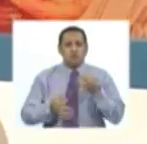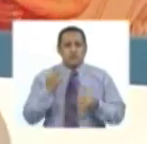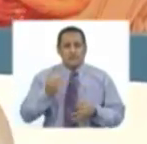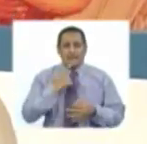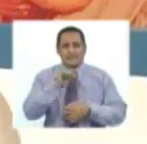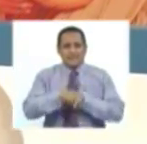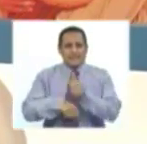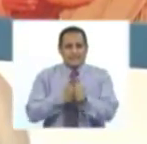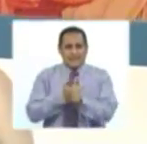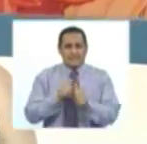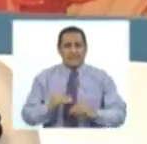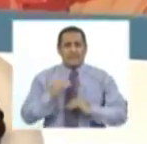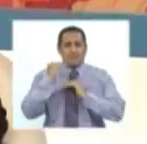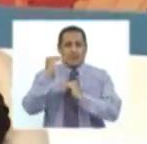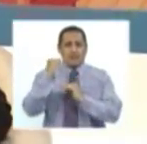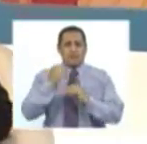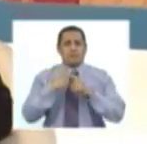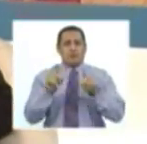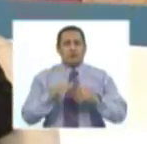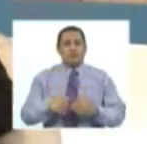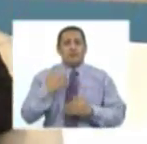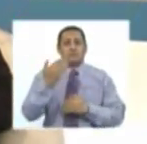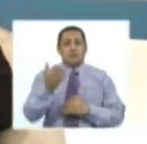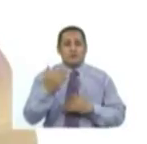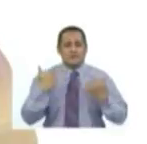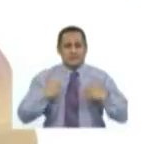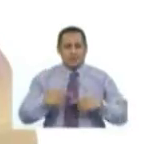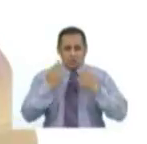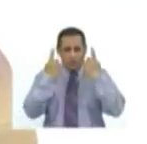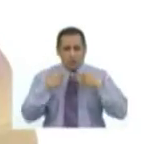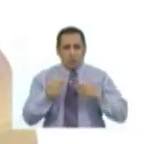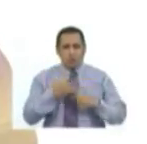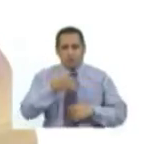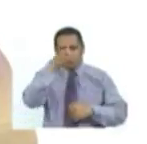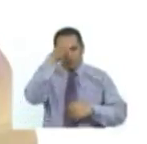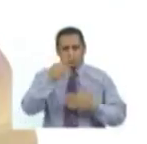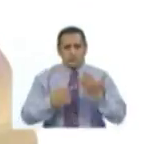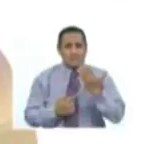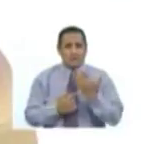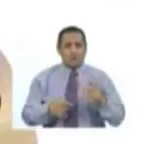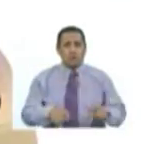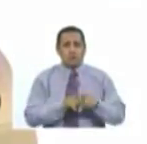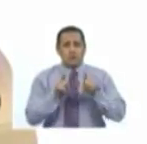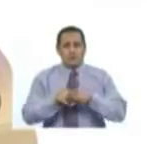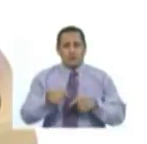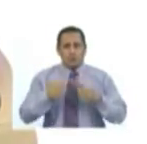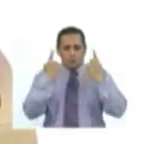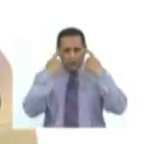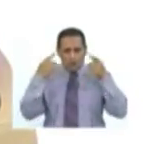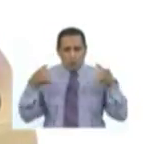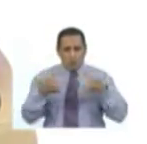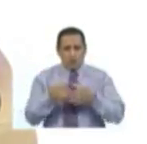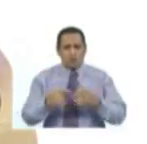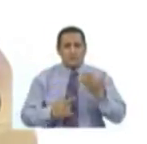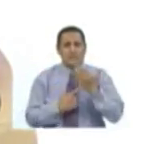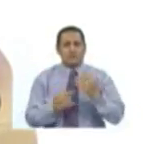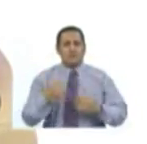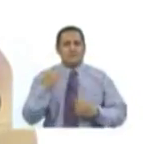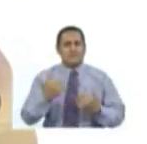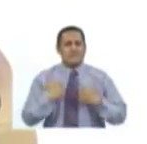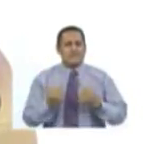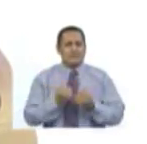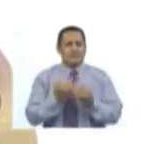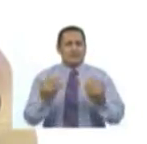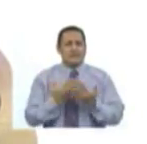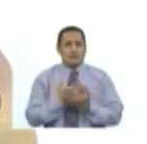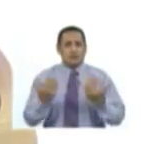está detrás de la categoría, pero luego, claro, es un concepto también técnico, y como concepto técnico tiene ciertos